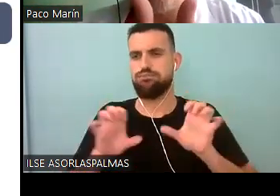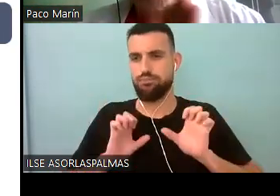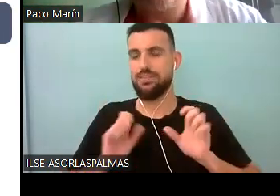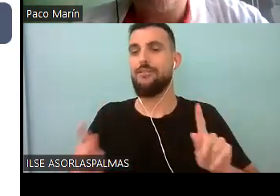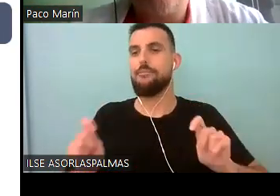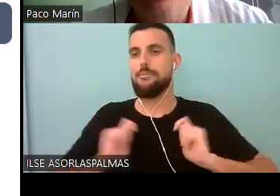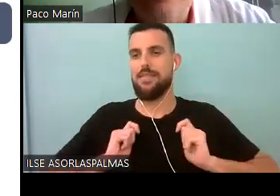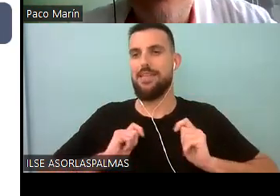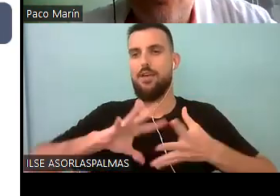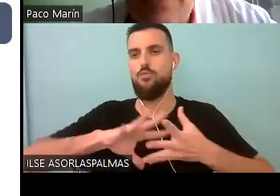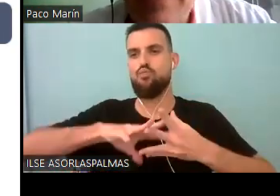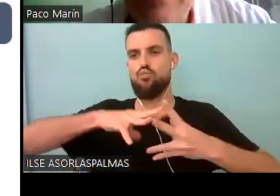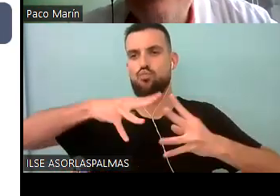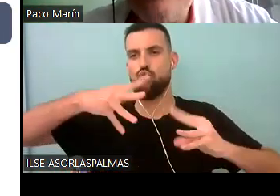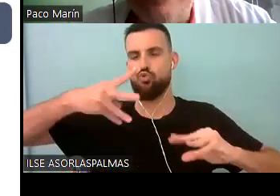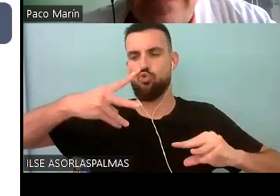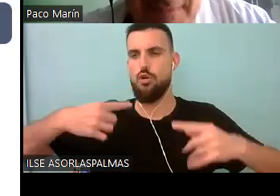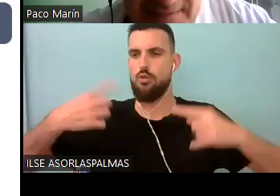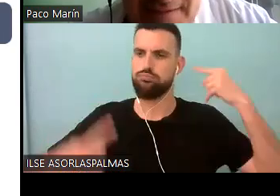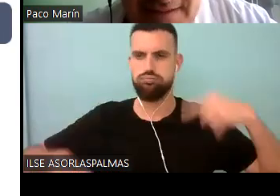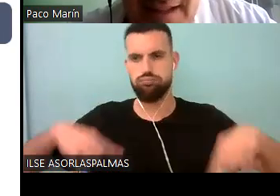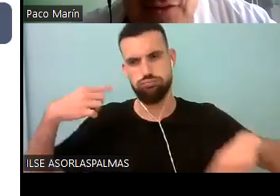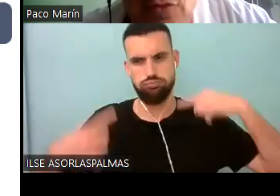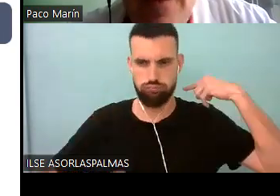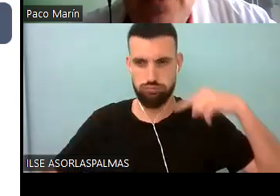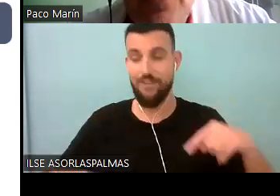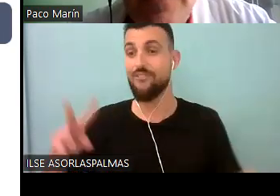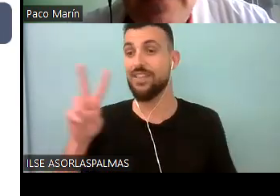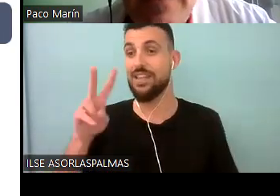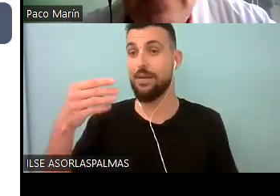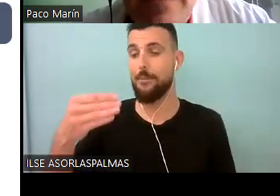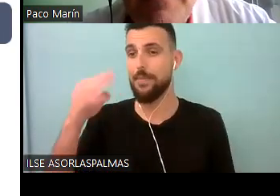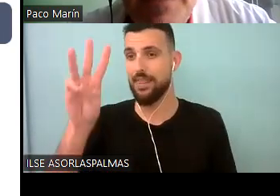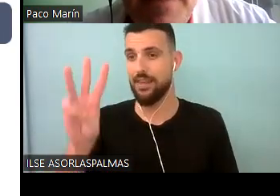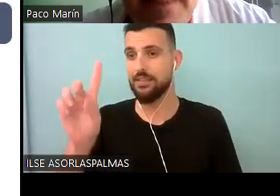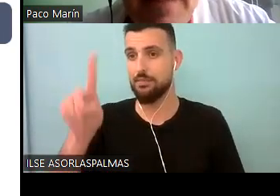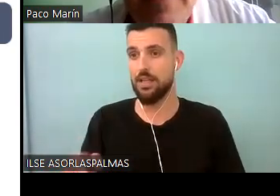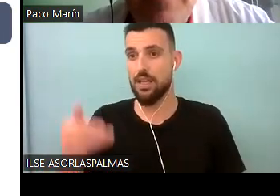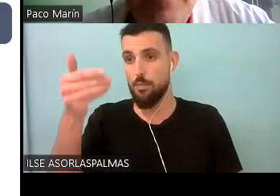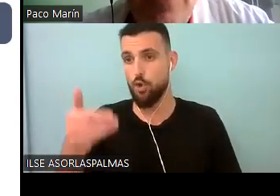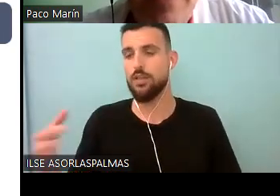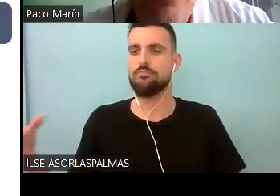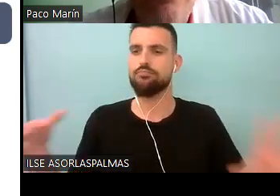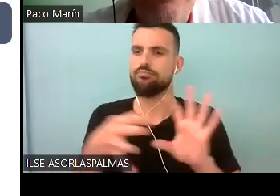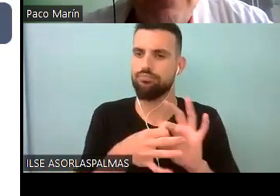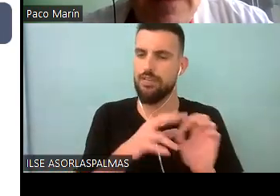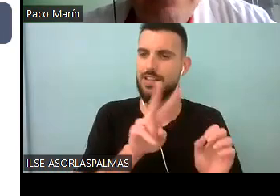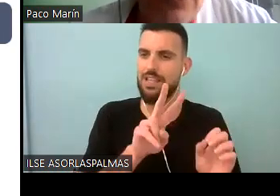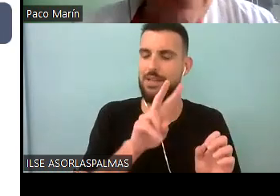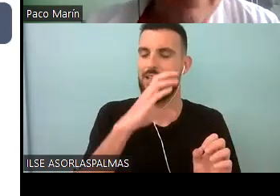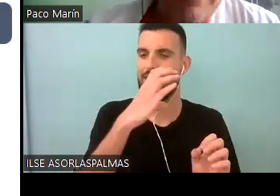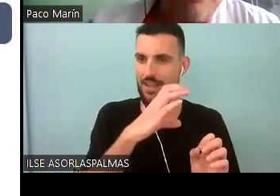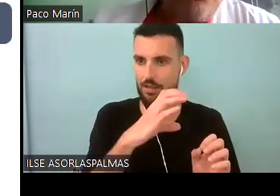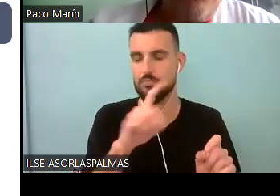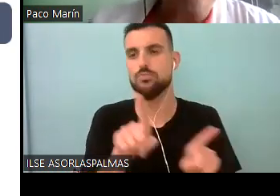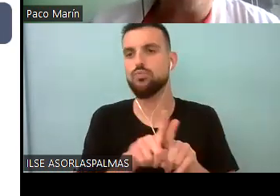la contracción muscular. La vitamina B3 además es un cofactor importante de la vitamina C, la síntesis de colágeno, y esto